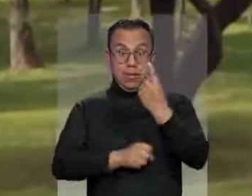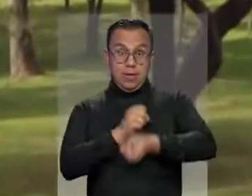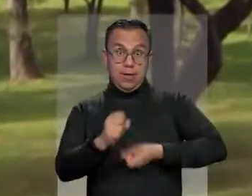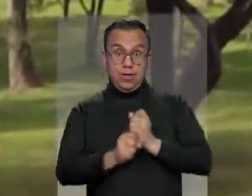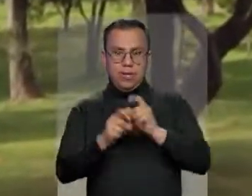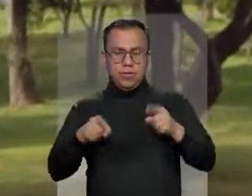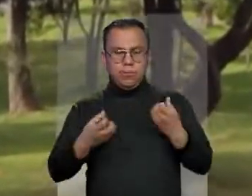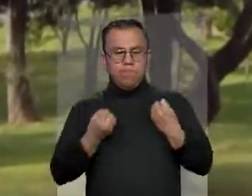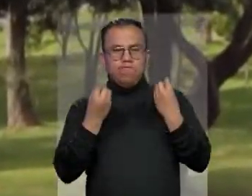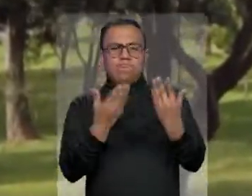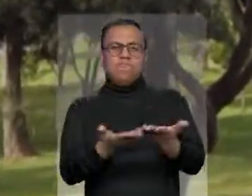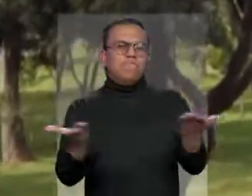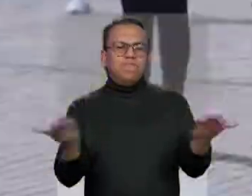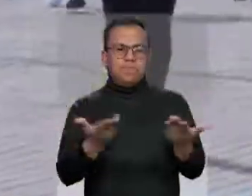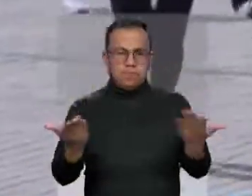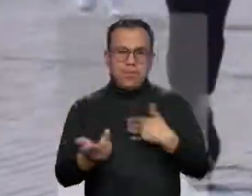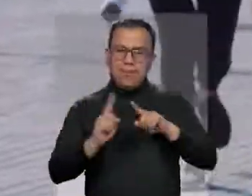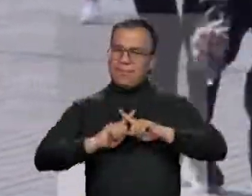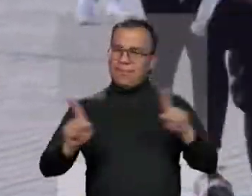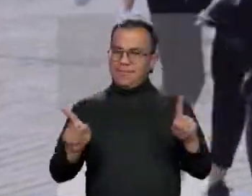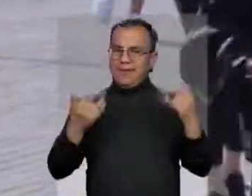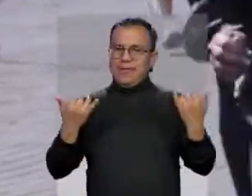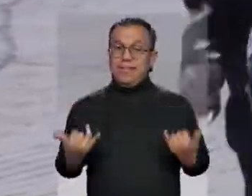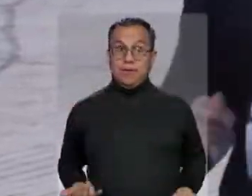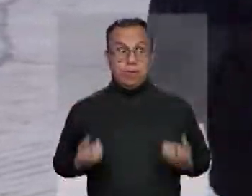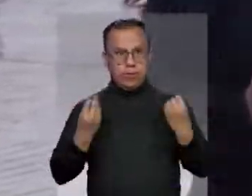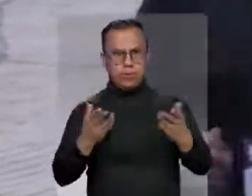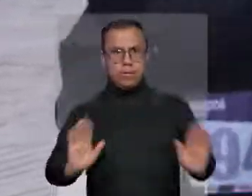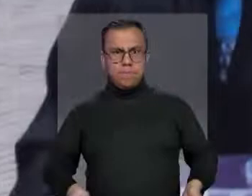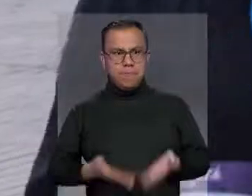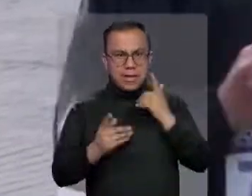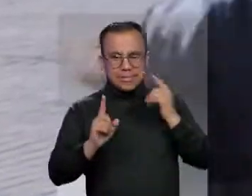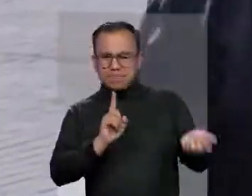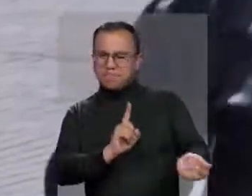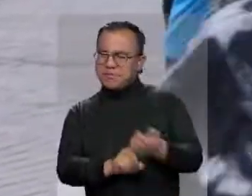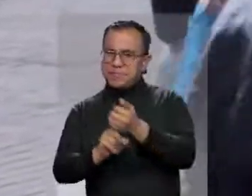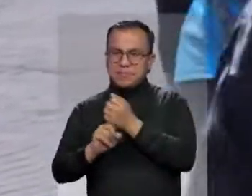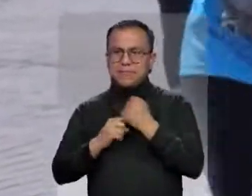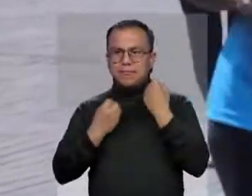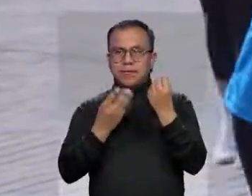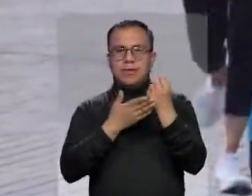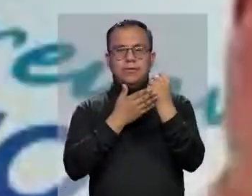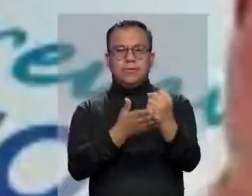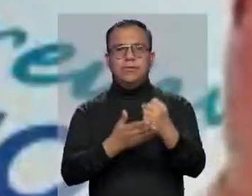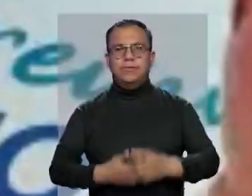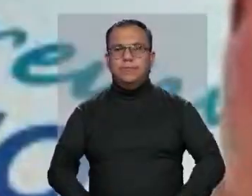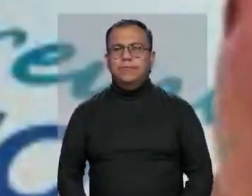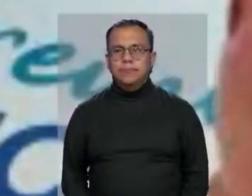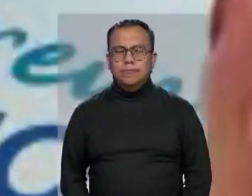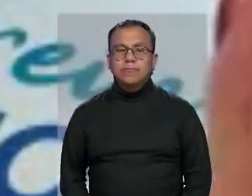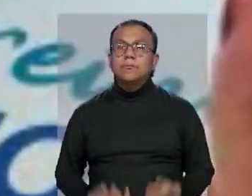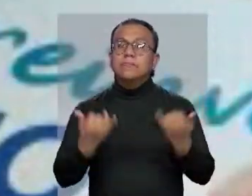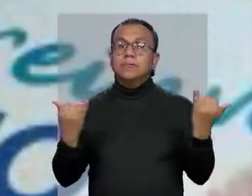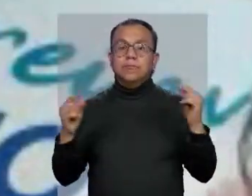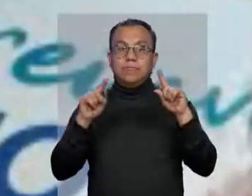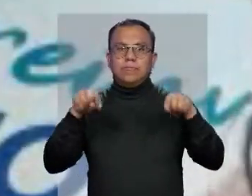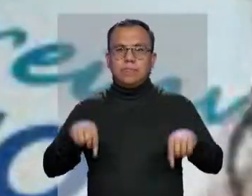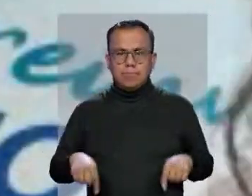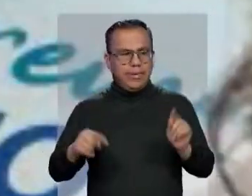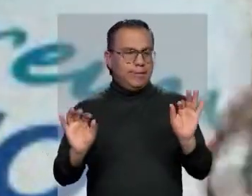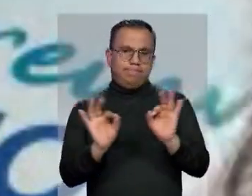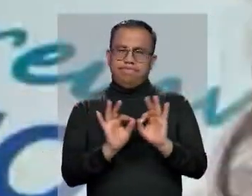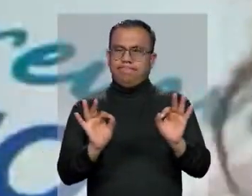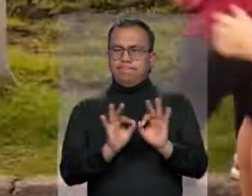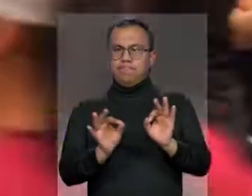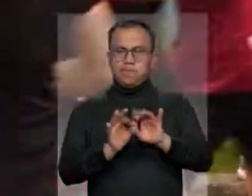la duración se realizará de manera diferente para dar un mayor alcance a esta obra social en este momento estamos simplemente